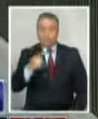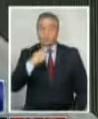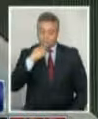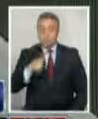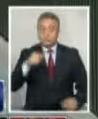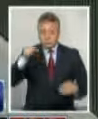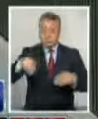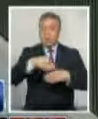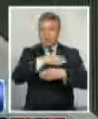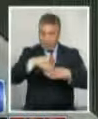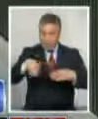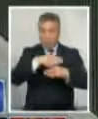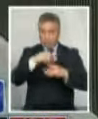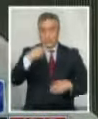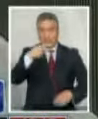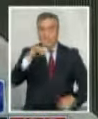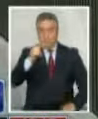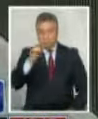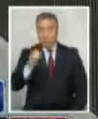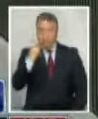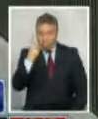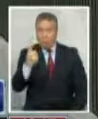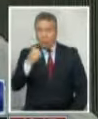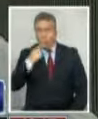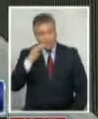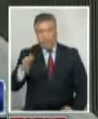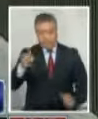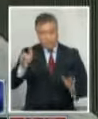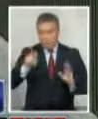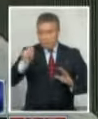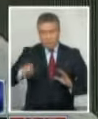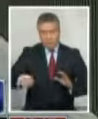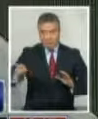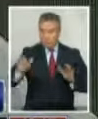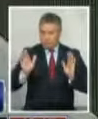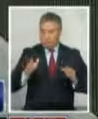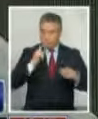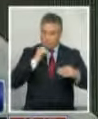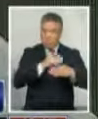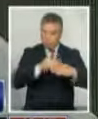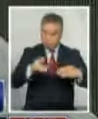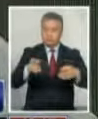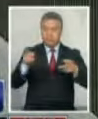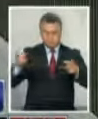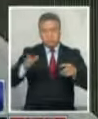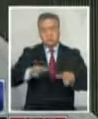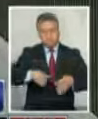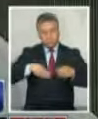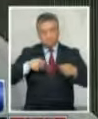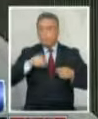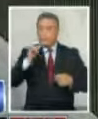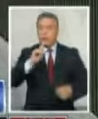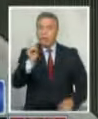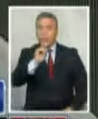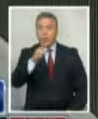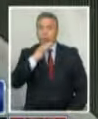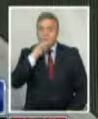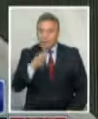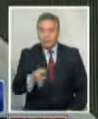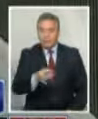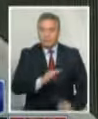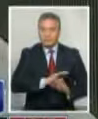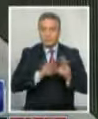el paralelo que pasa por el hito 1. Desde ese punto de vista recogió la tesis jurídica chilena, pero no se pronunció sobre el tema